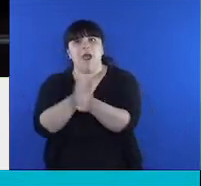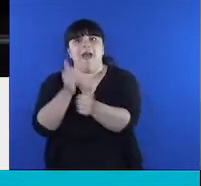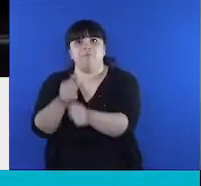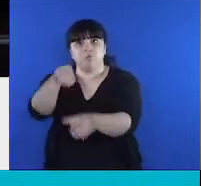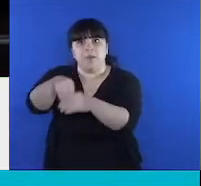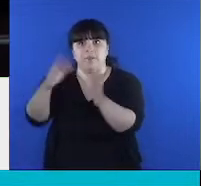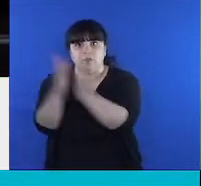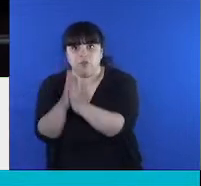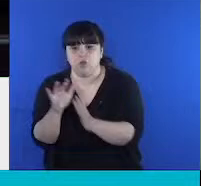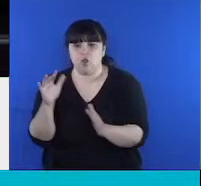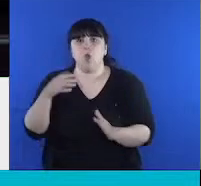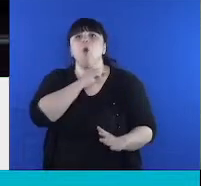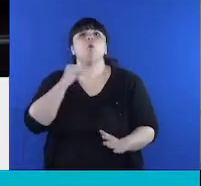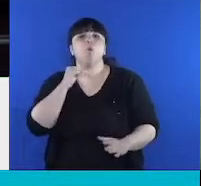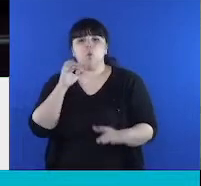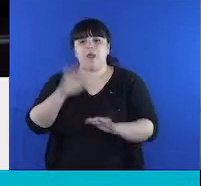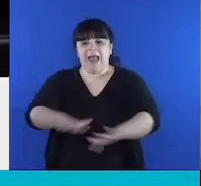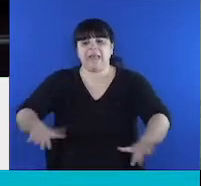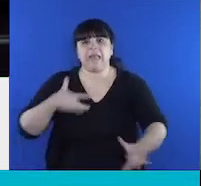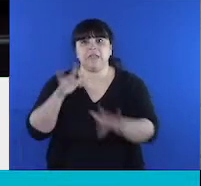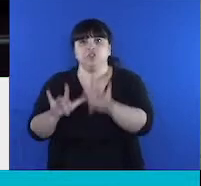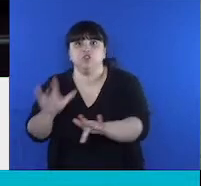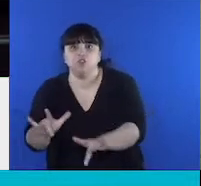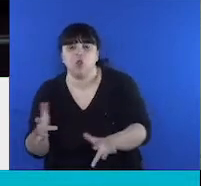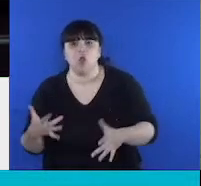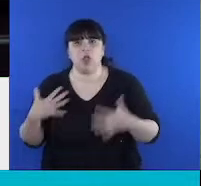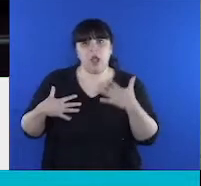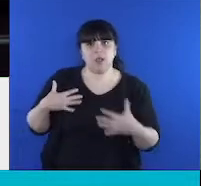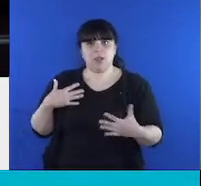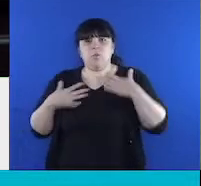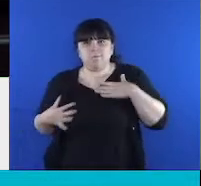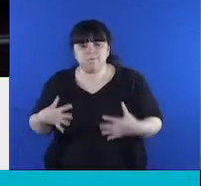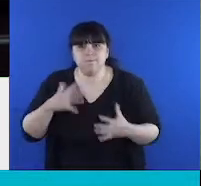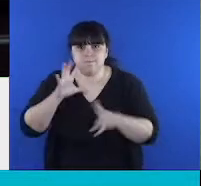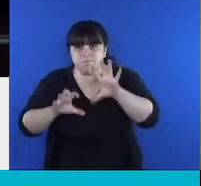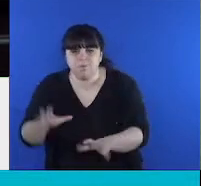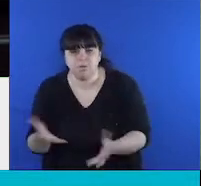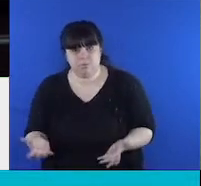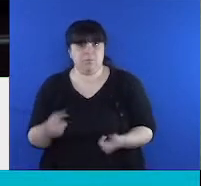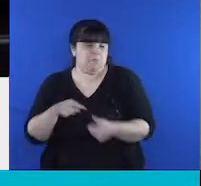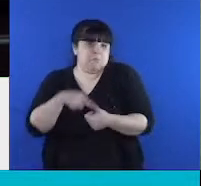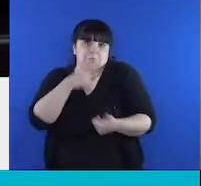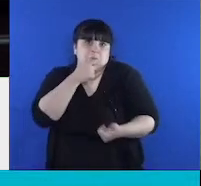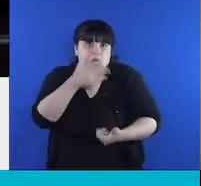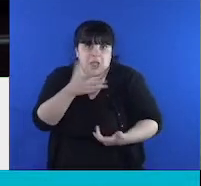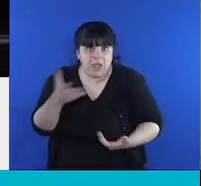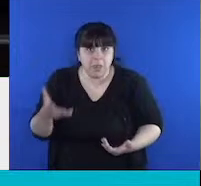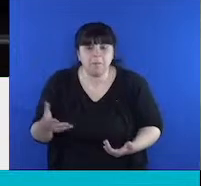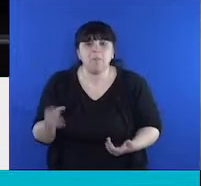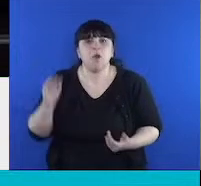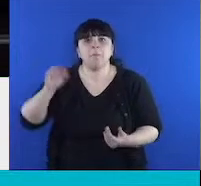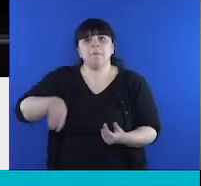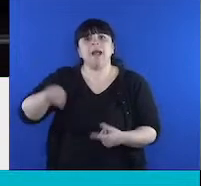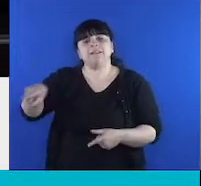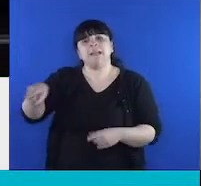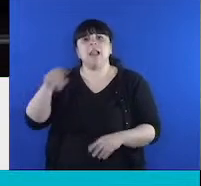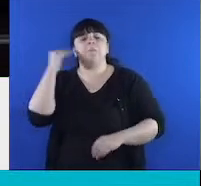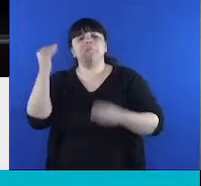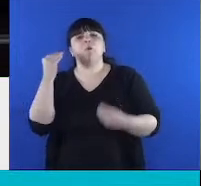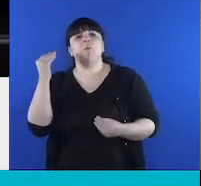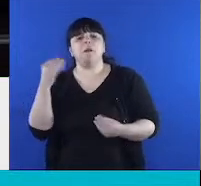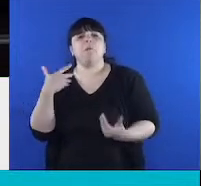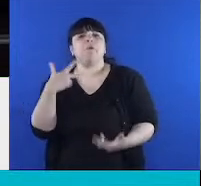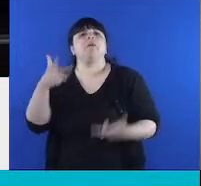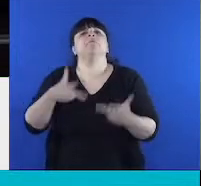niños, que se hubiera manifestado preocupación por los sacerdotes